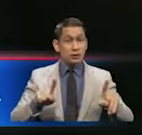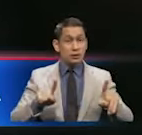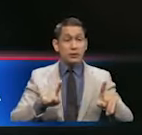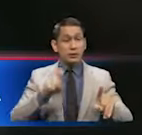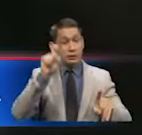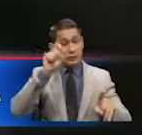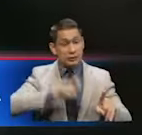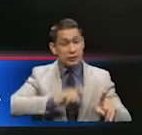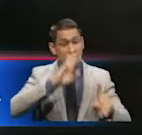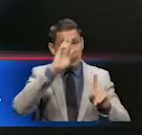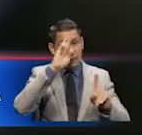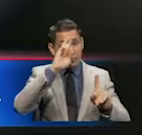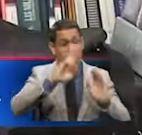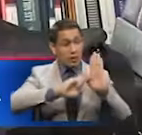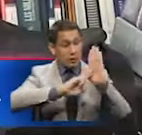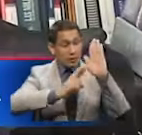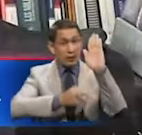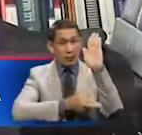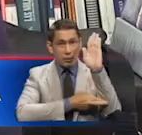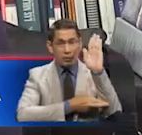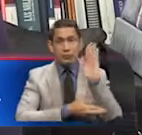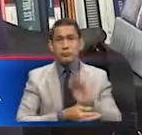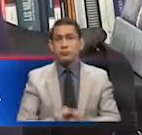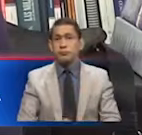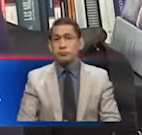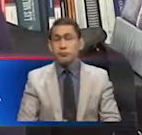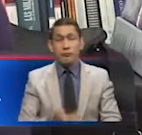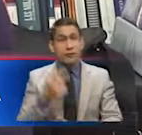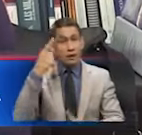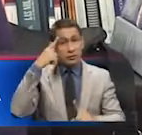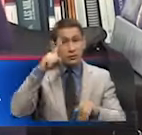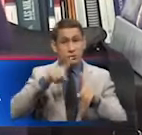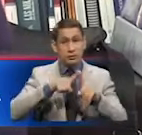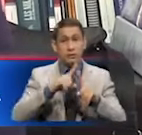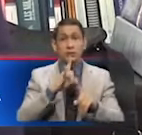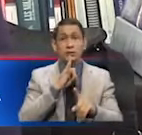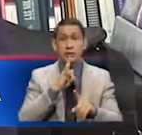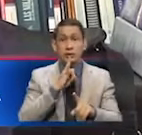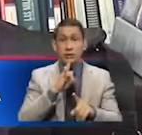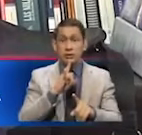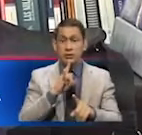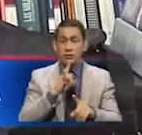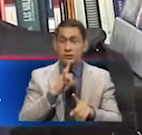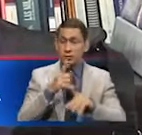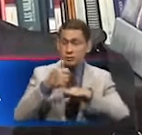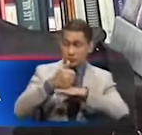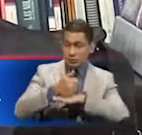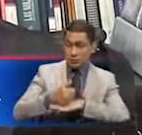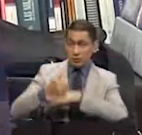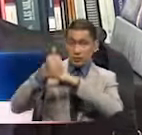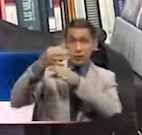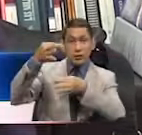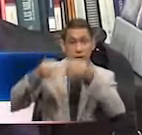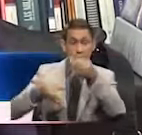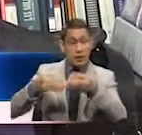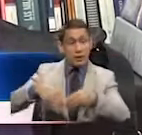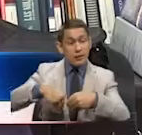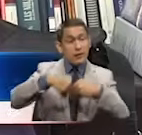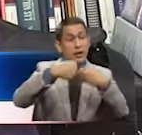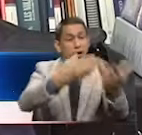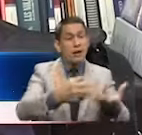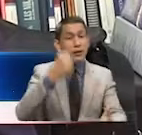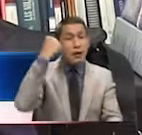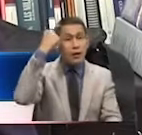un reglamento exhaustivo. En algunos estados de los Estados Unidos participa un juez te otorga ese derecho con un